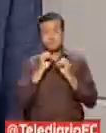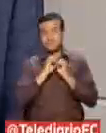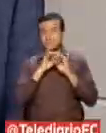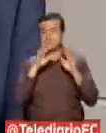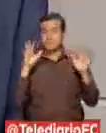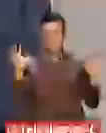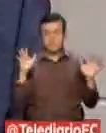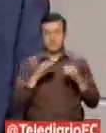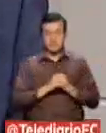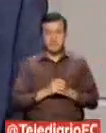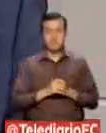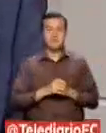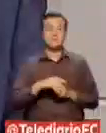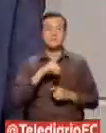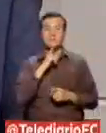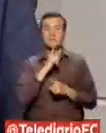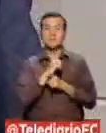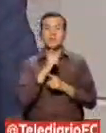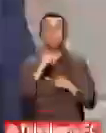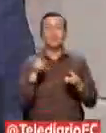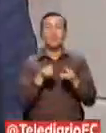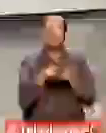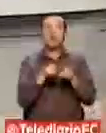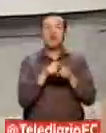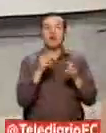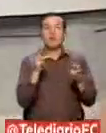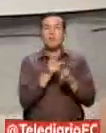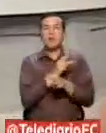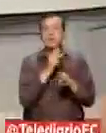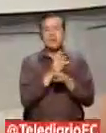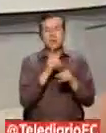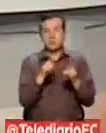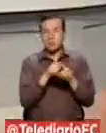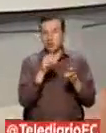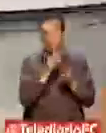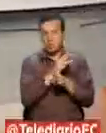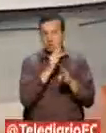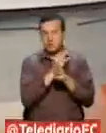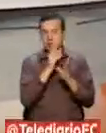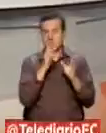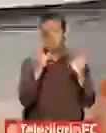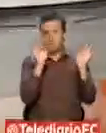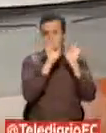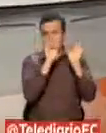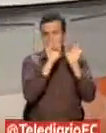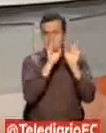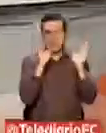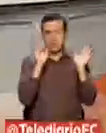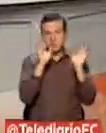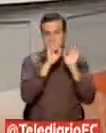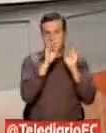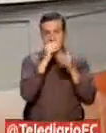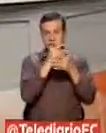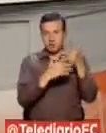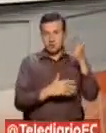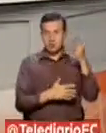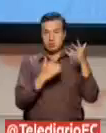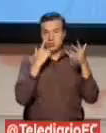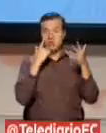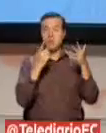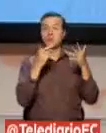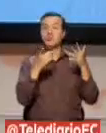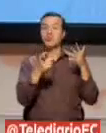justamente un cálculo matemático lo que está detrás de los algoritmos de Facebook, que un poco tome en cuenta...